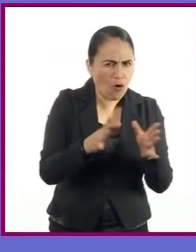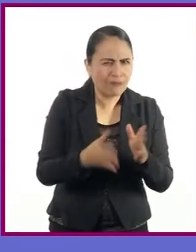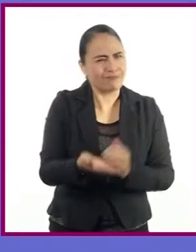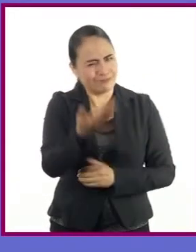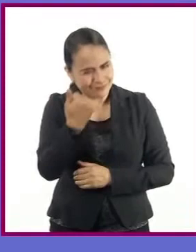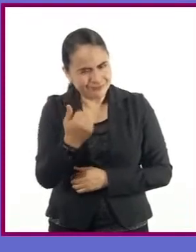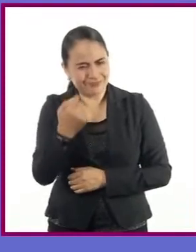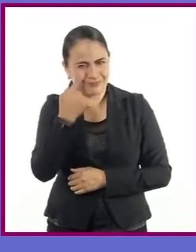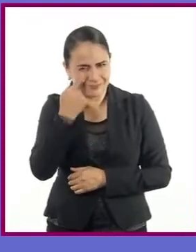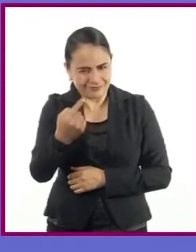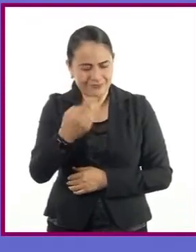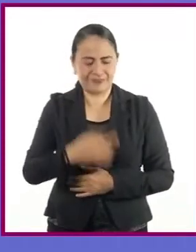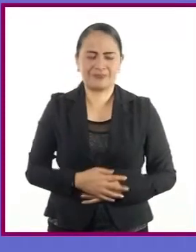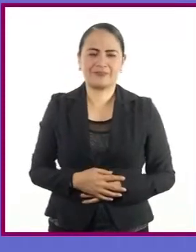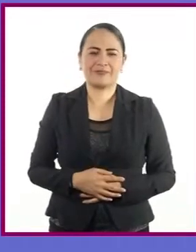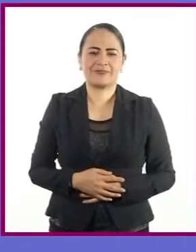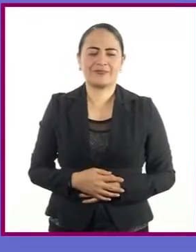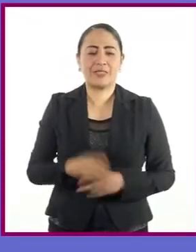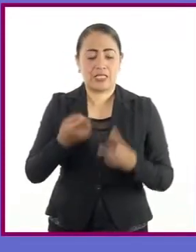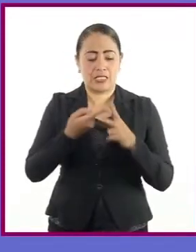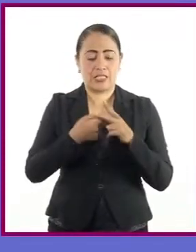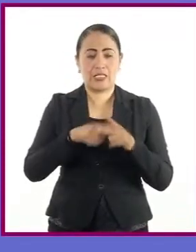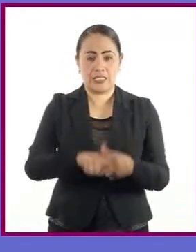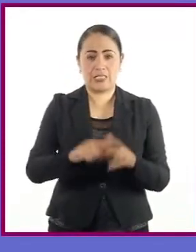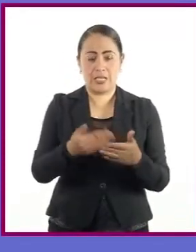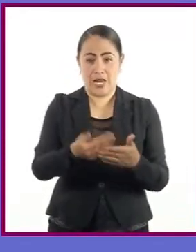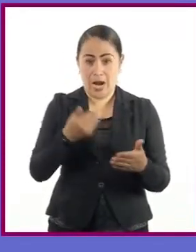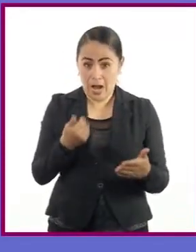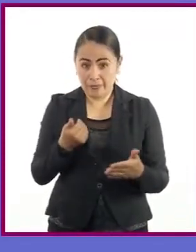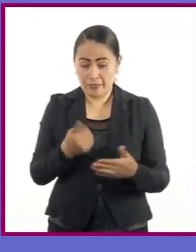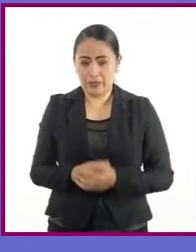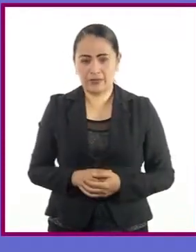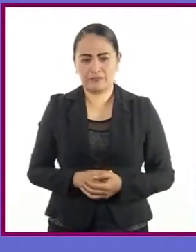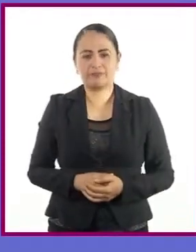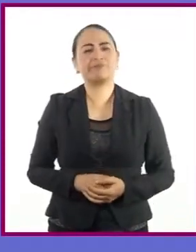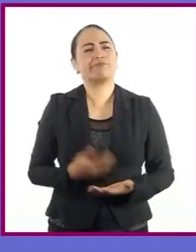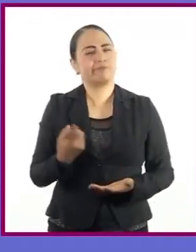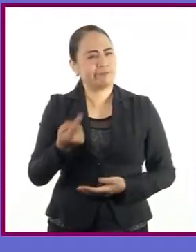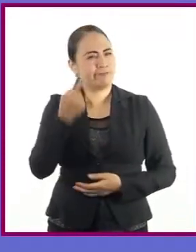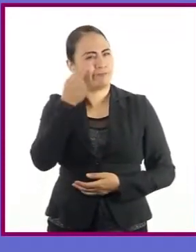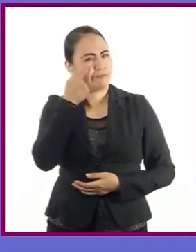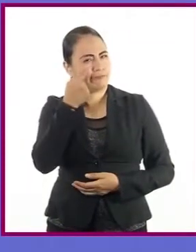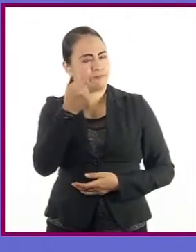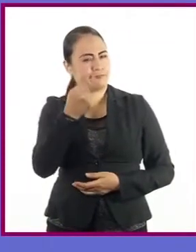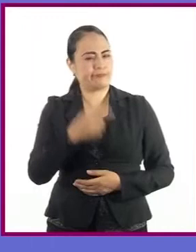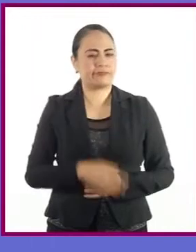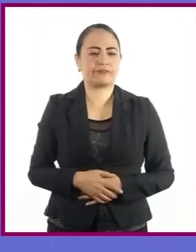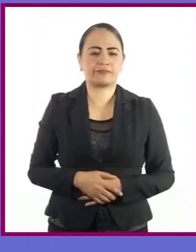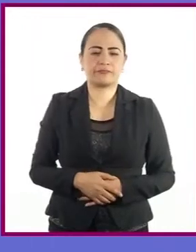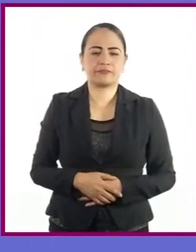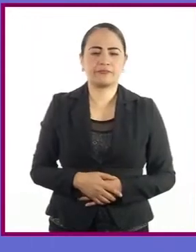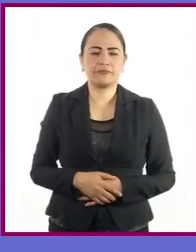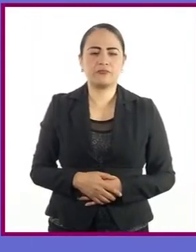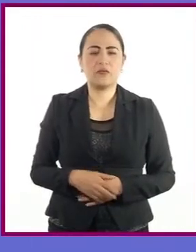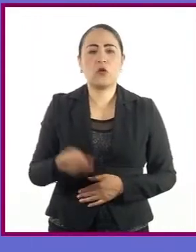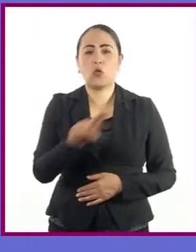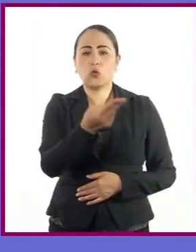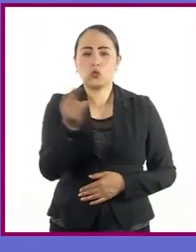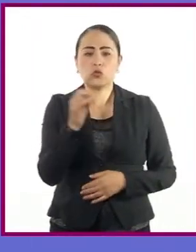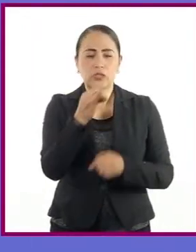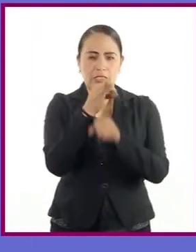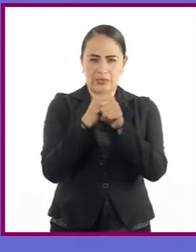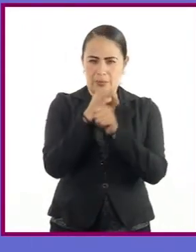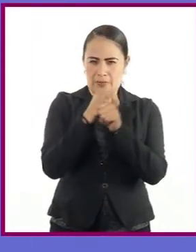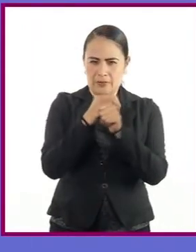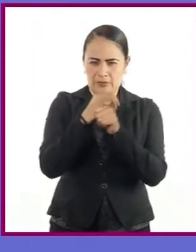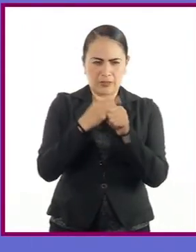Acompáñenos. Antes de iniciar con nuestro platillo, hay que tener en cuenta que al hacer una investigación